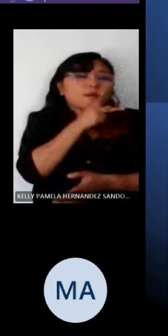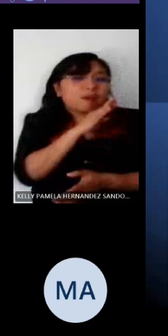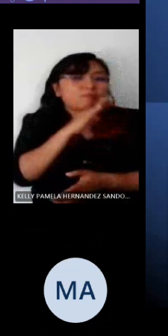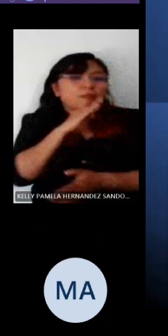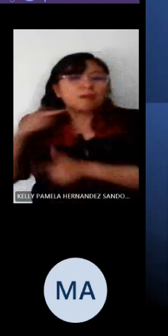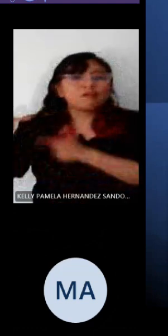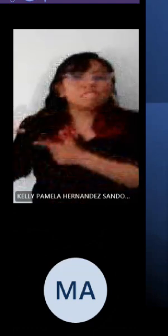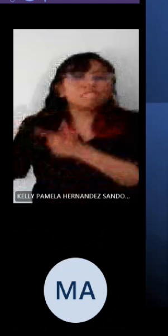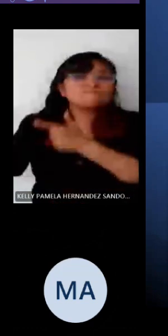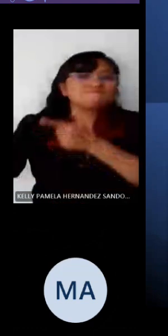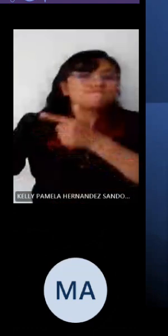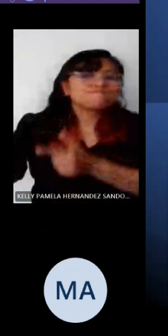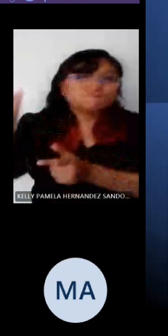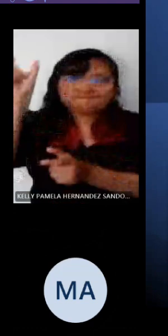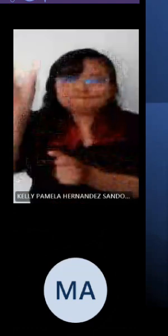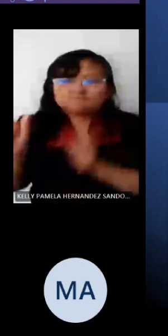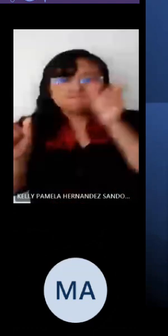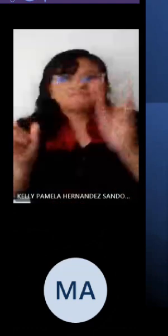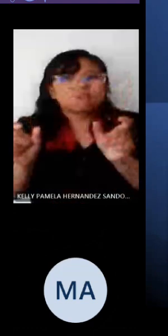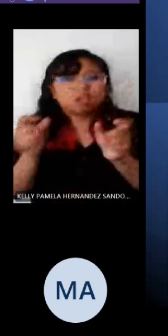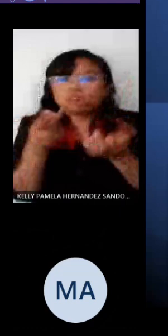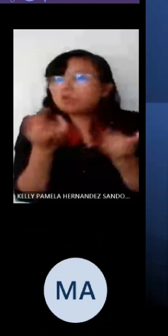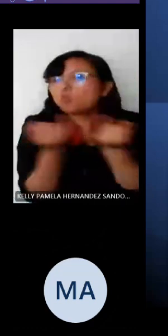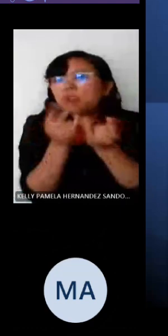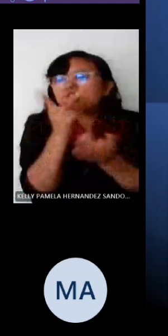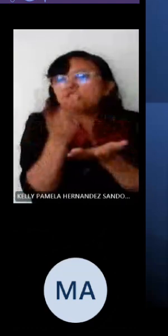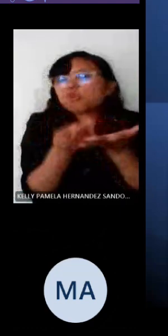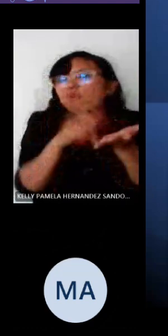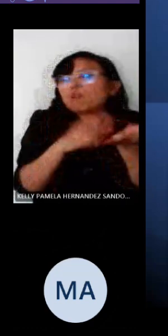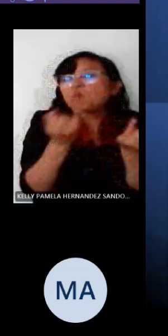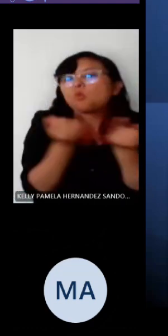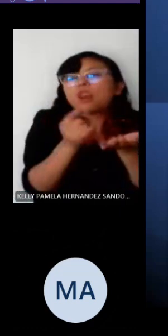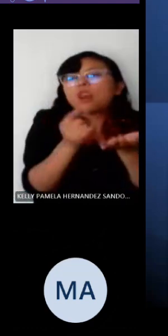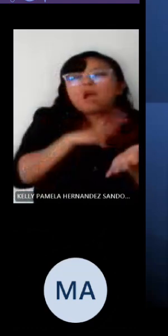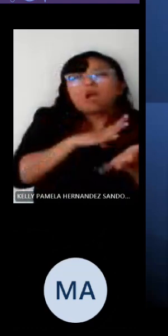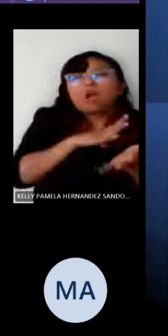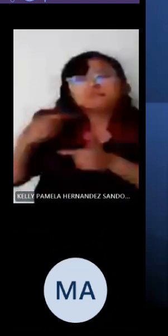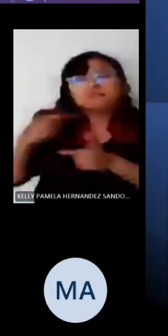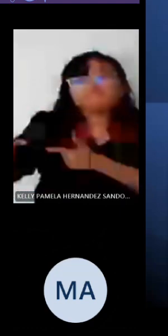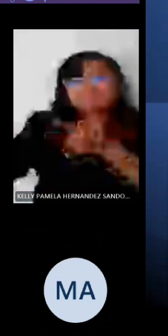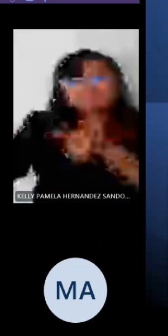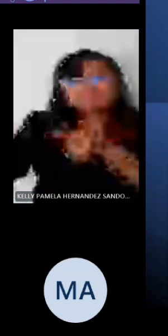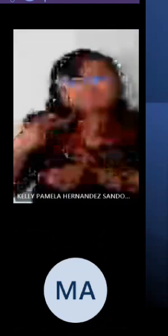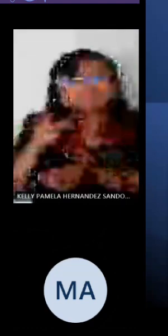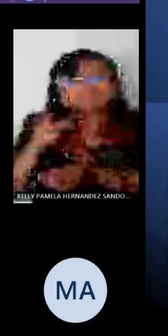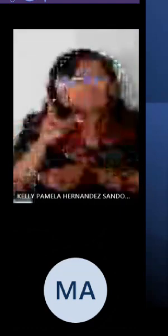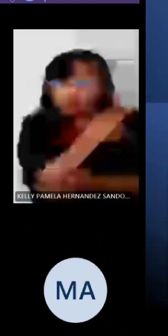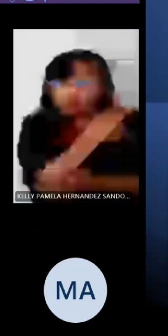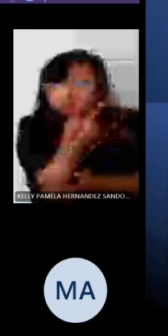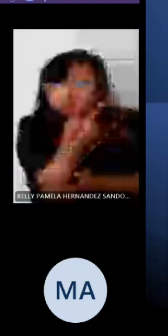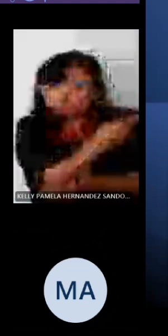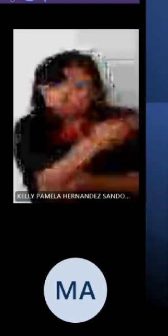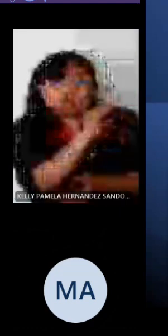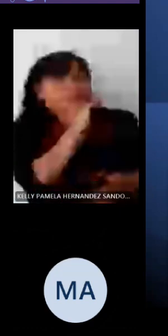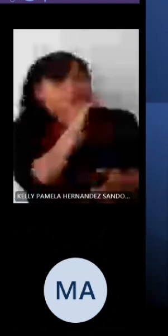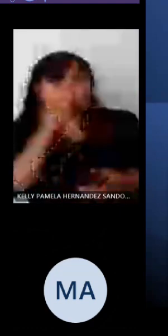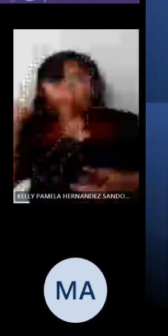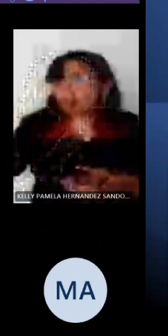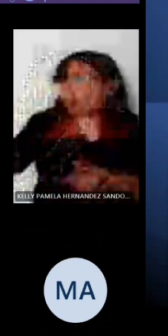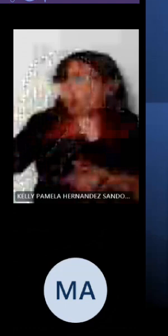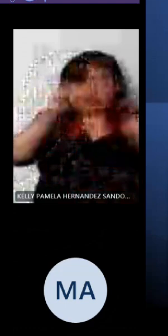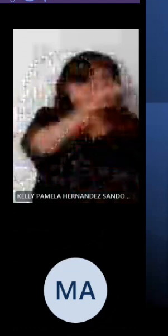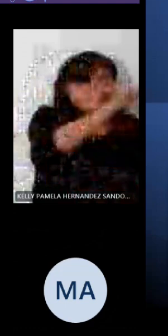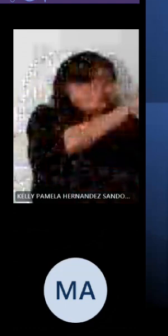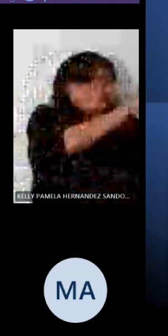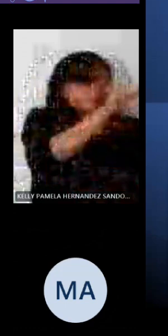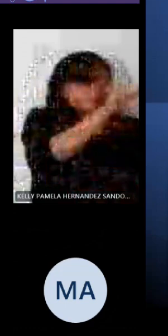como del alelo de papá. Y normalmente los papás van a ser portadores obligados. ¿Qué quiere decir esto? Que en uno de las